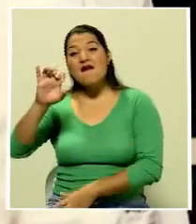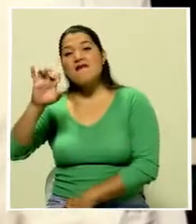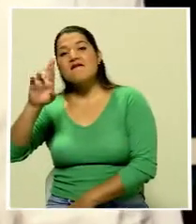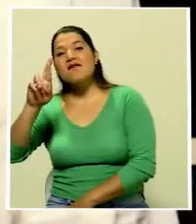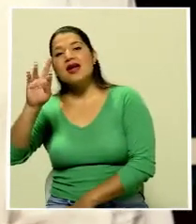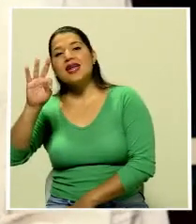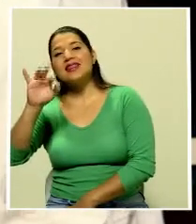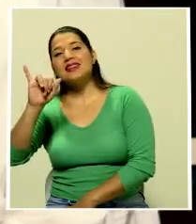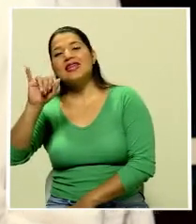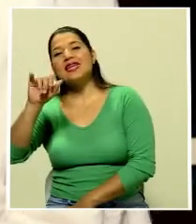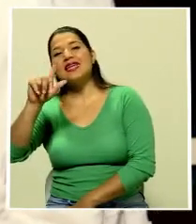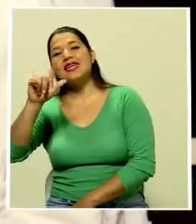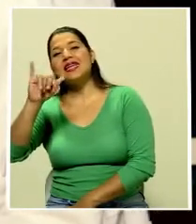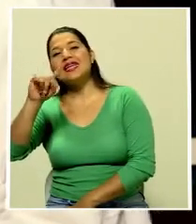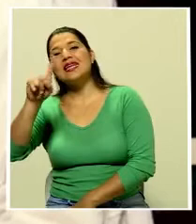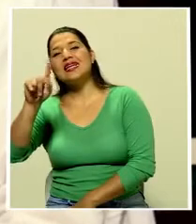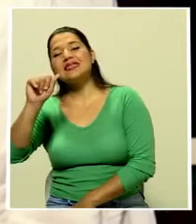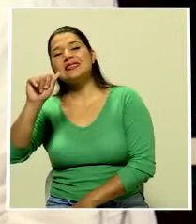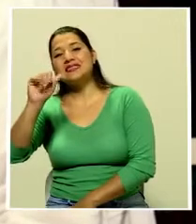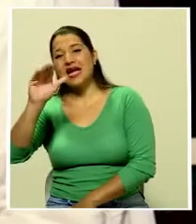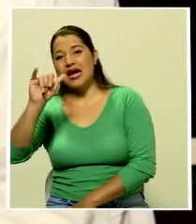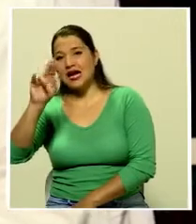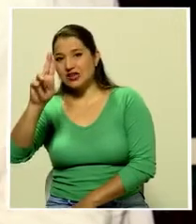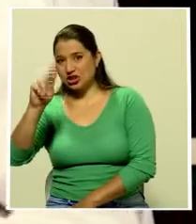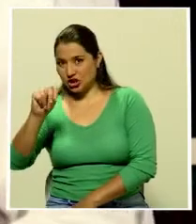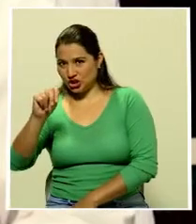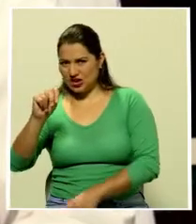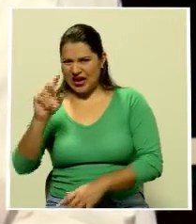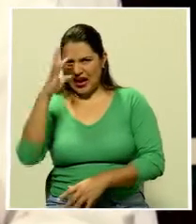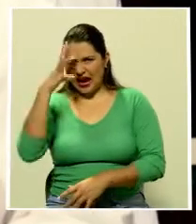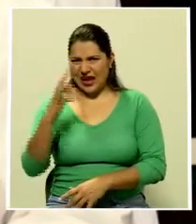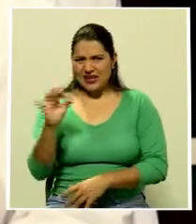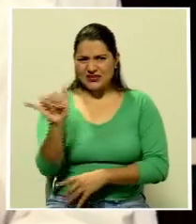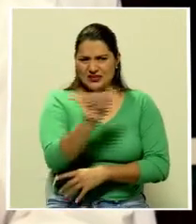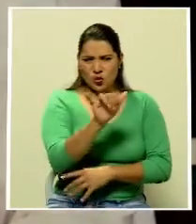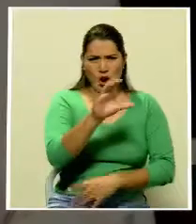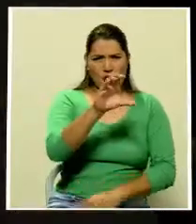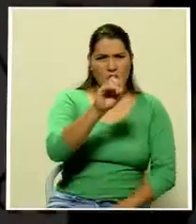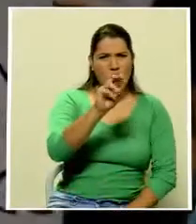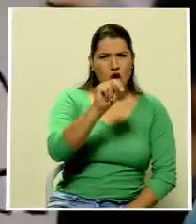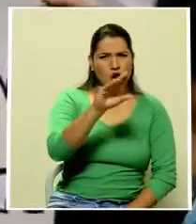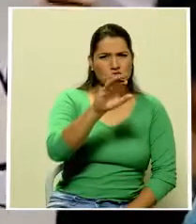es la implantación del embrión en el útero, que es totalmente diferente.